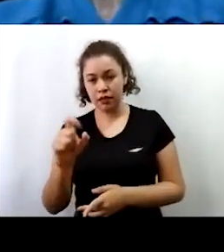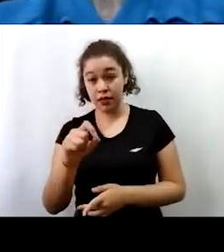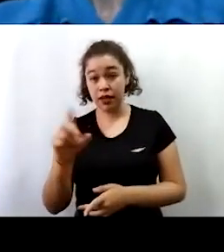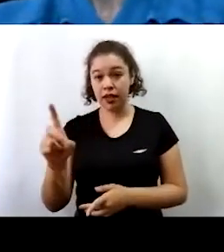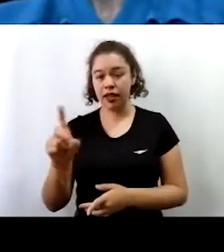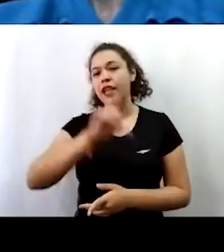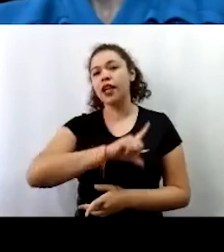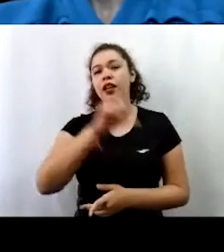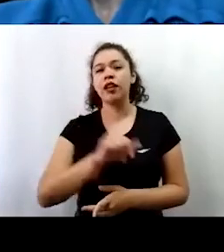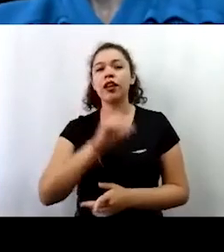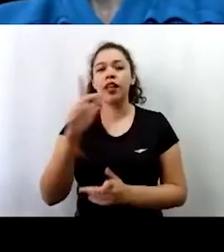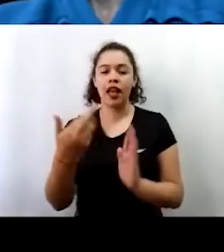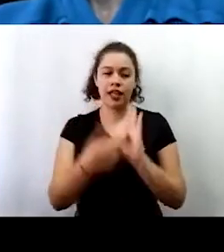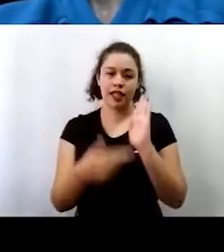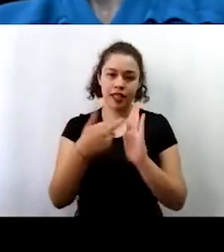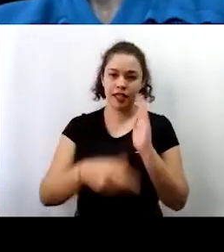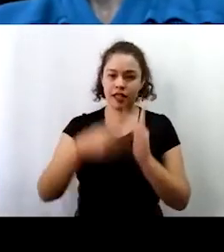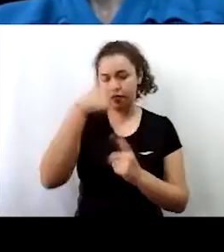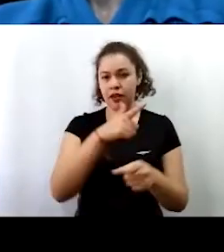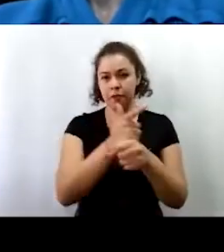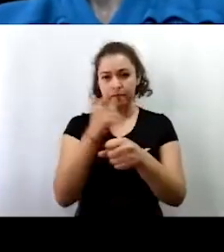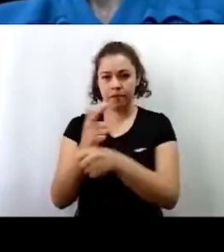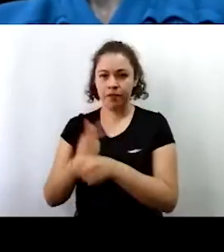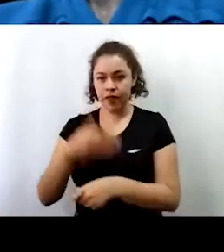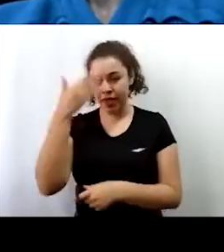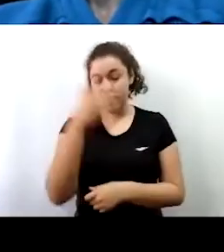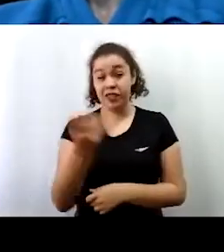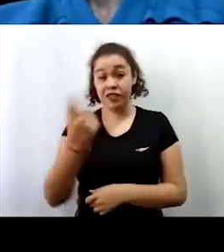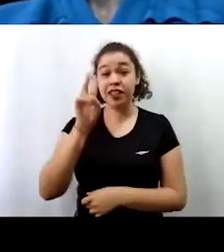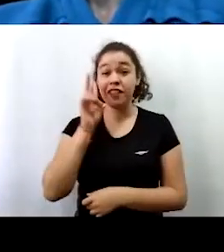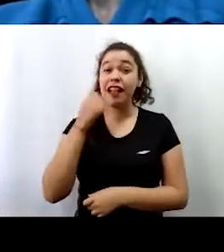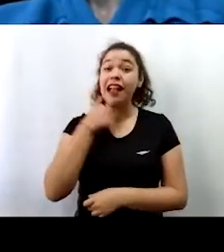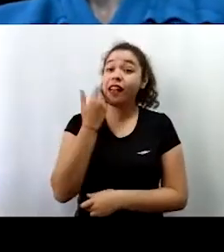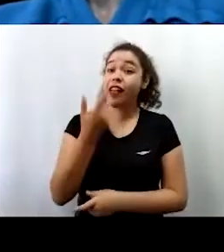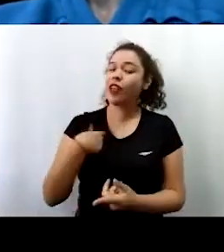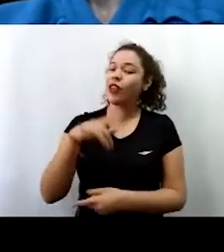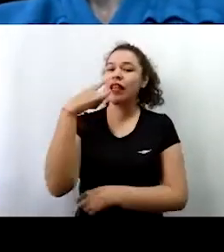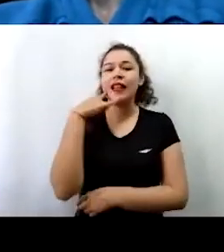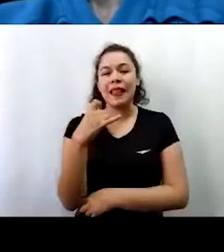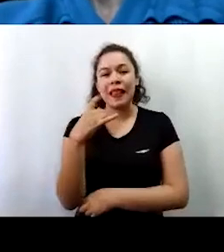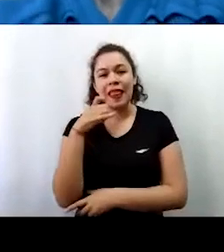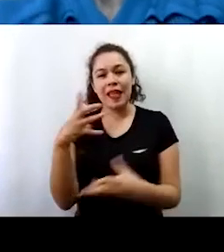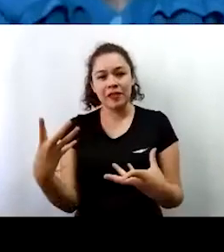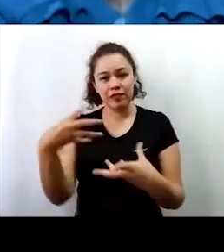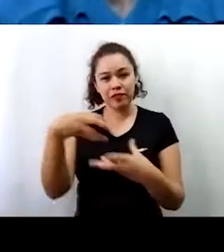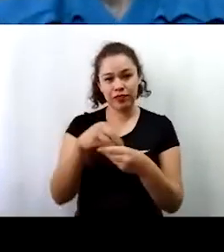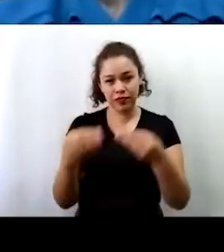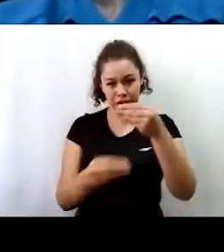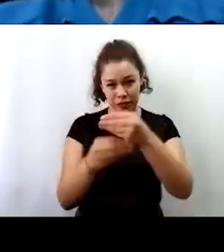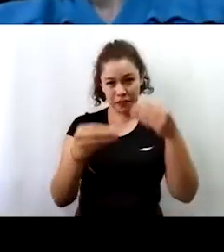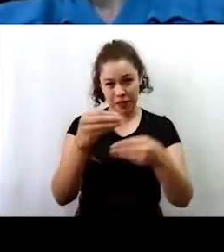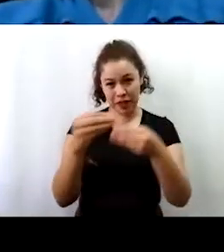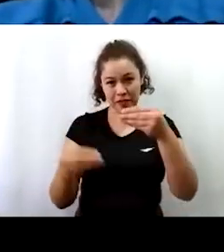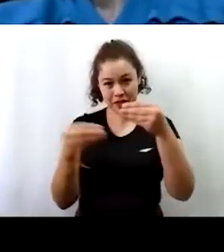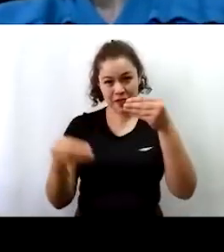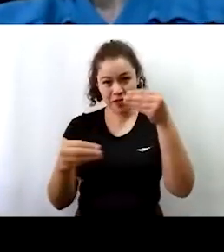tallerear con ustedes las cuestiones de identificación. Y sé que lo que quieren ver mucho y que sigo tratando de completar, porque sí hay mucha información,